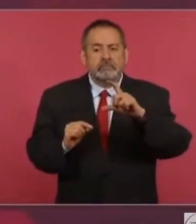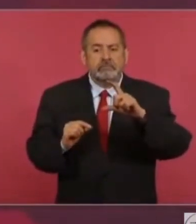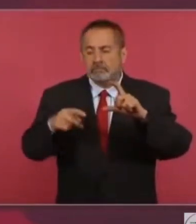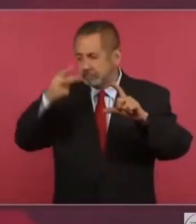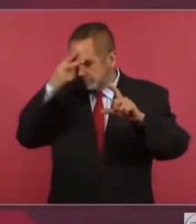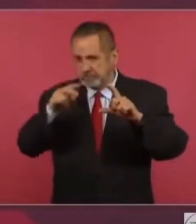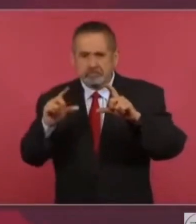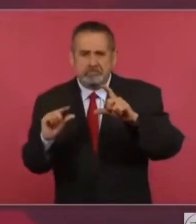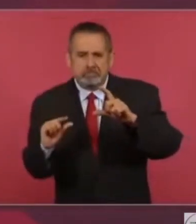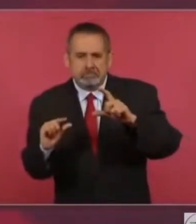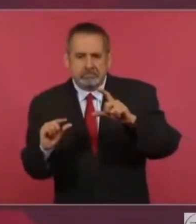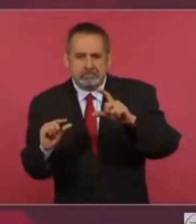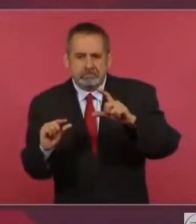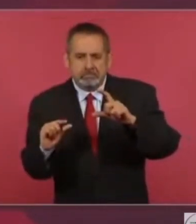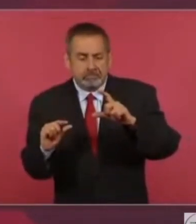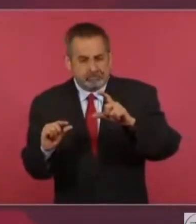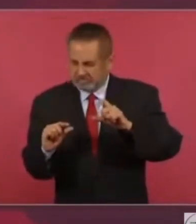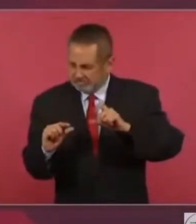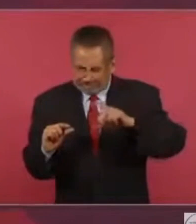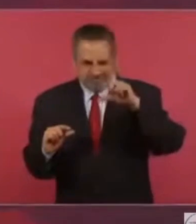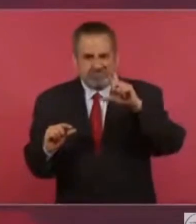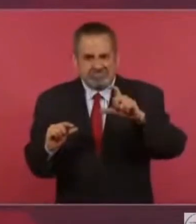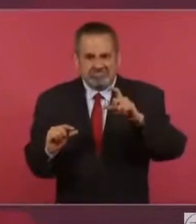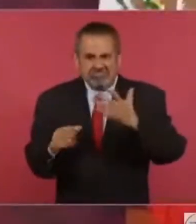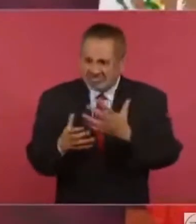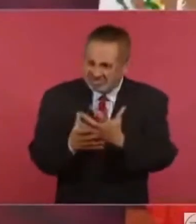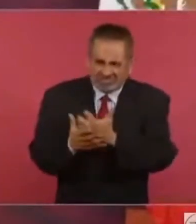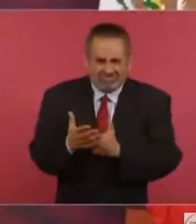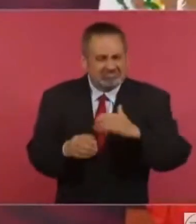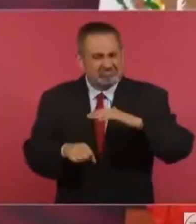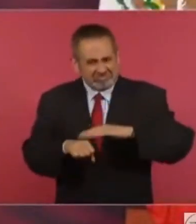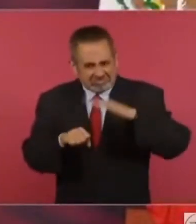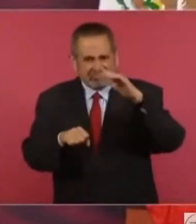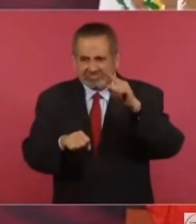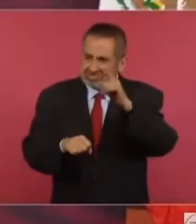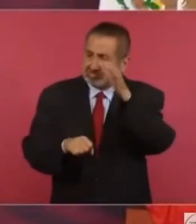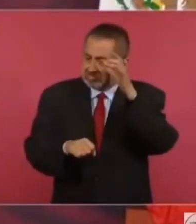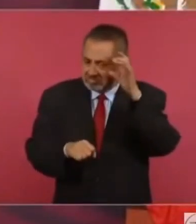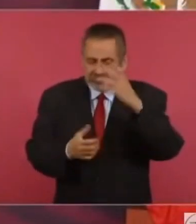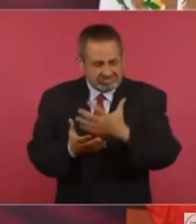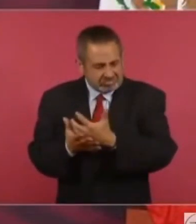México, pero considerablemente más altos.